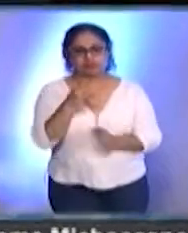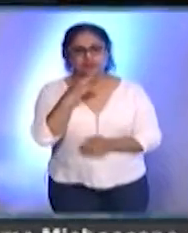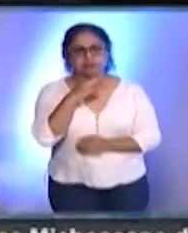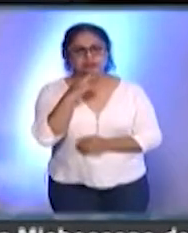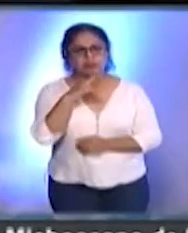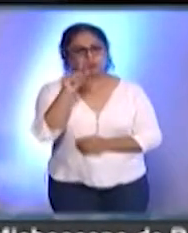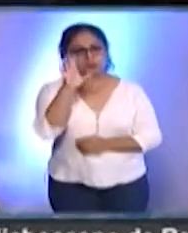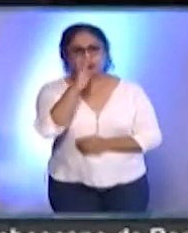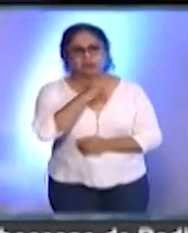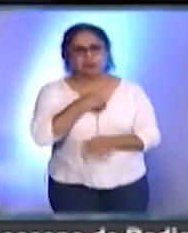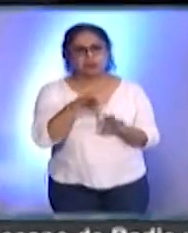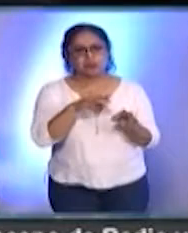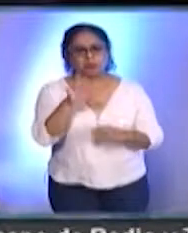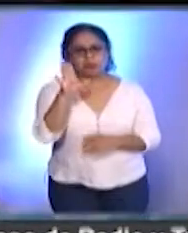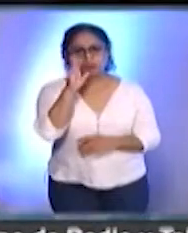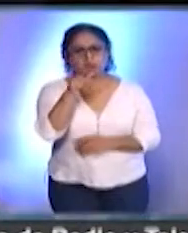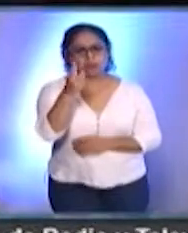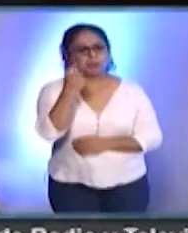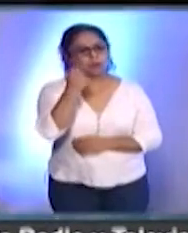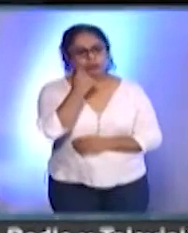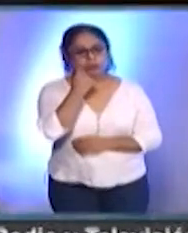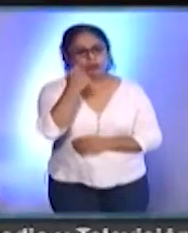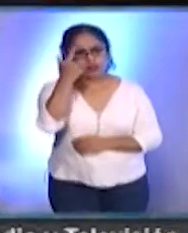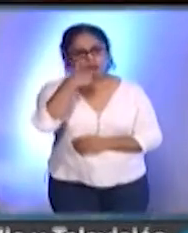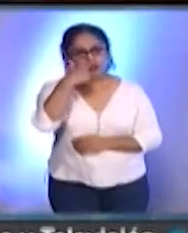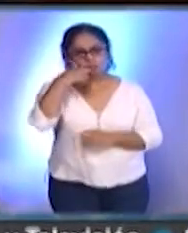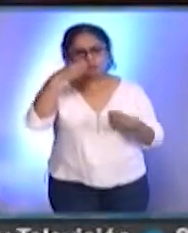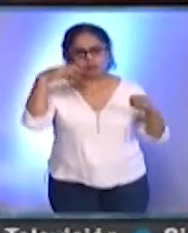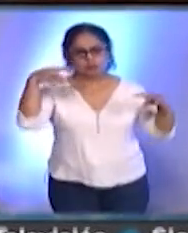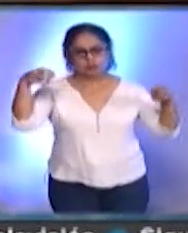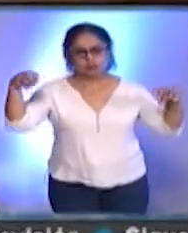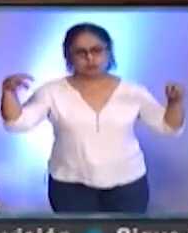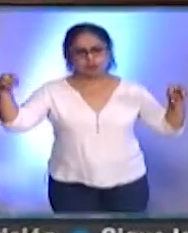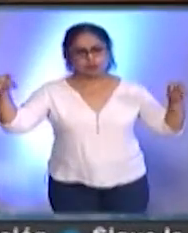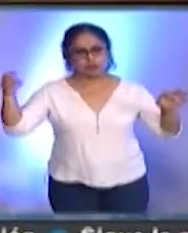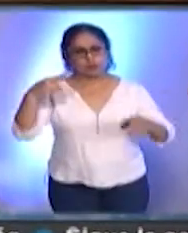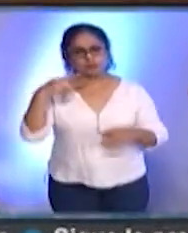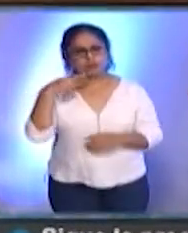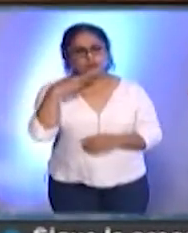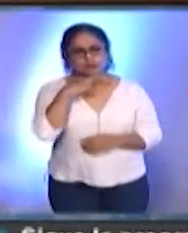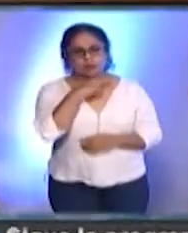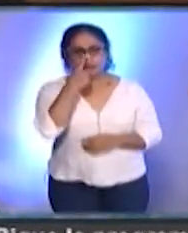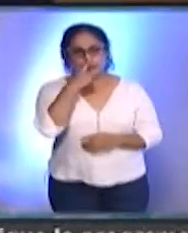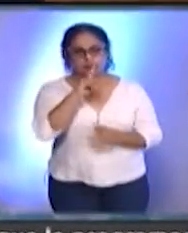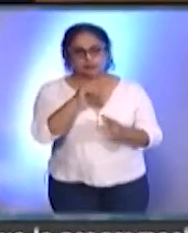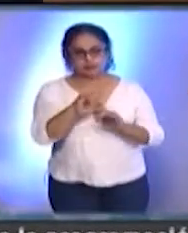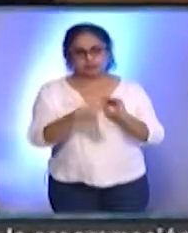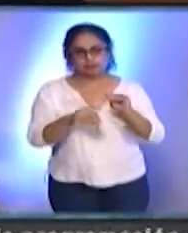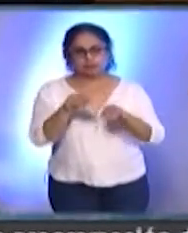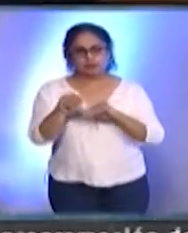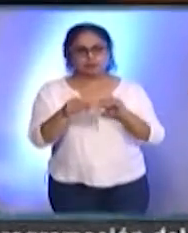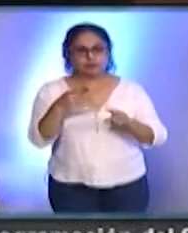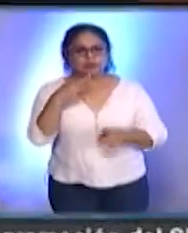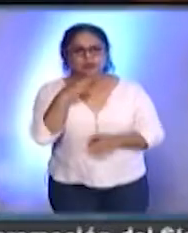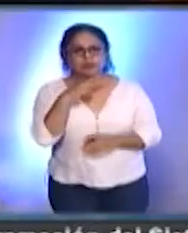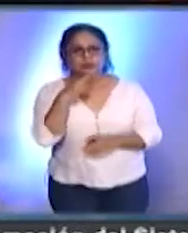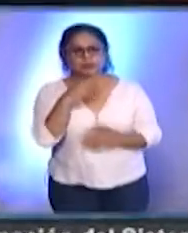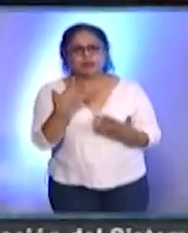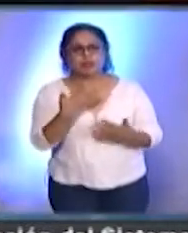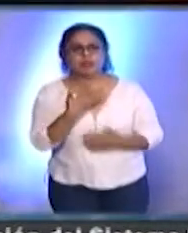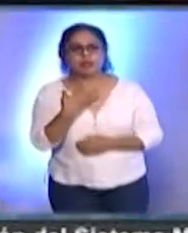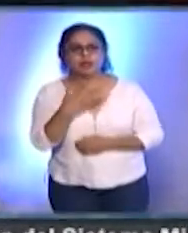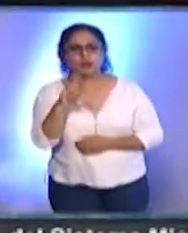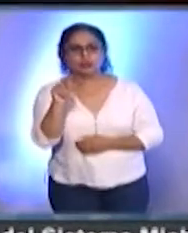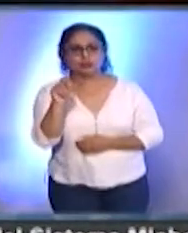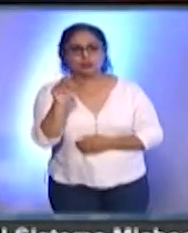y les pusimos reflectores para que puedan trabajar de noche y les hemos estado ayudando en todo lo que se ha pedido. Ya se avanzó al